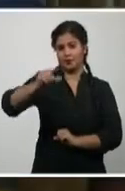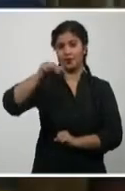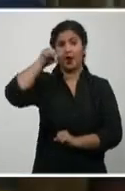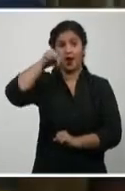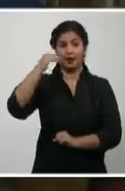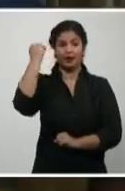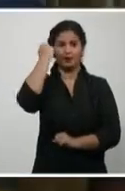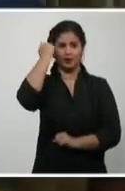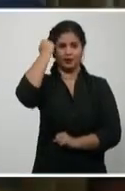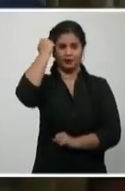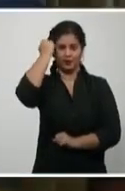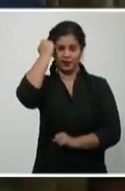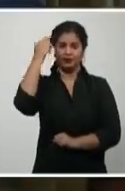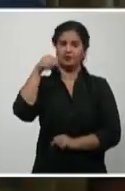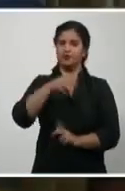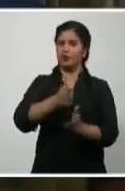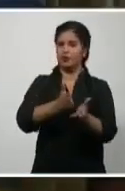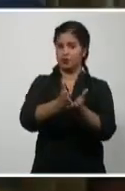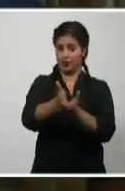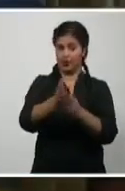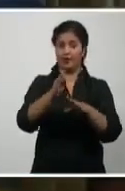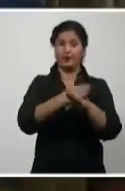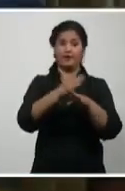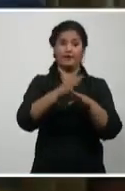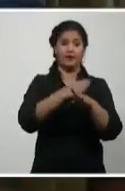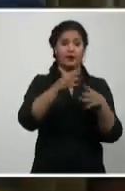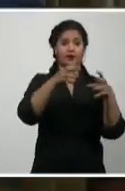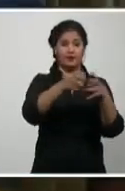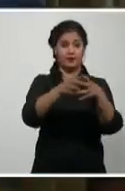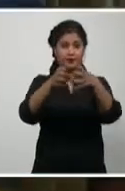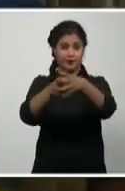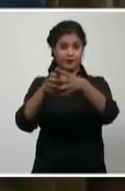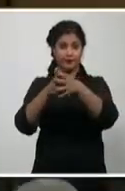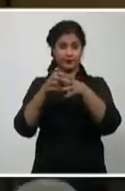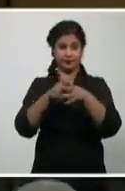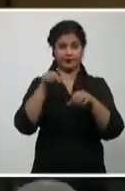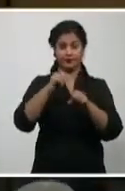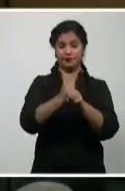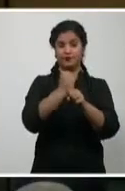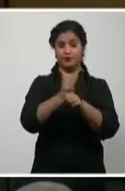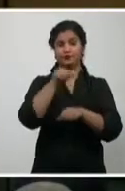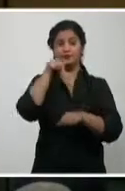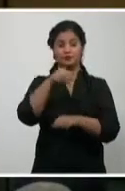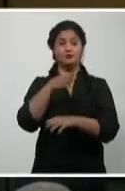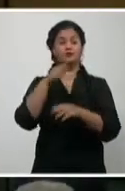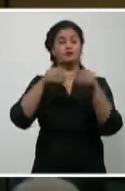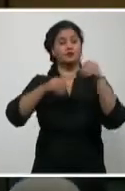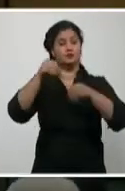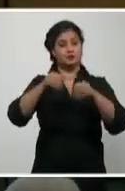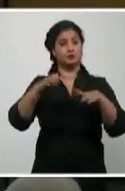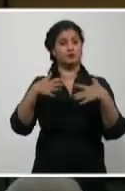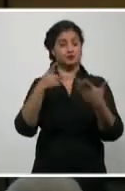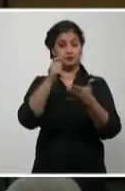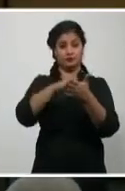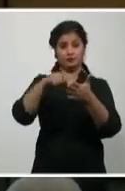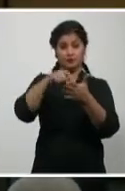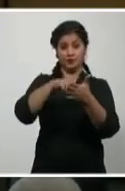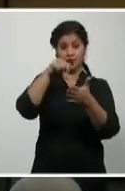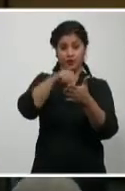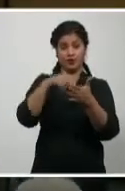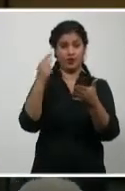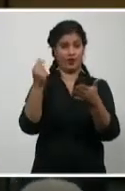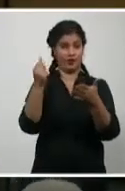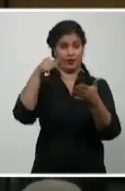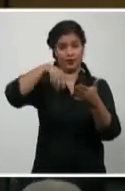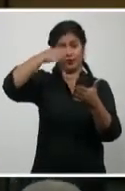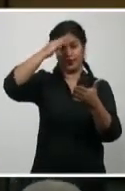capacidad. Grupos de trabajo asisten en el territorio a los intendentes de los gobiernos para implementar la estrategia económica del país a nivel